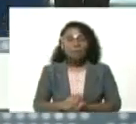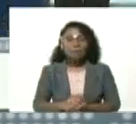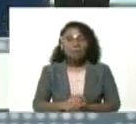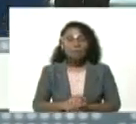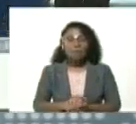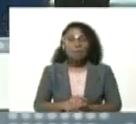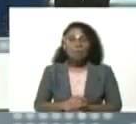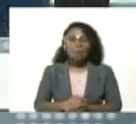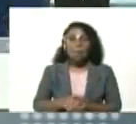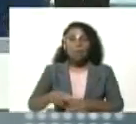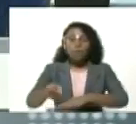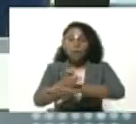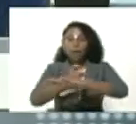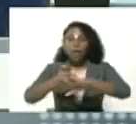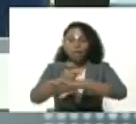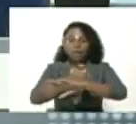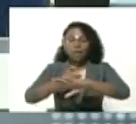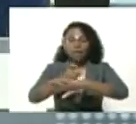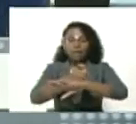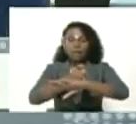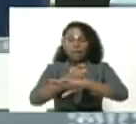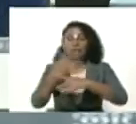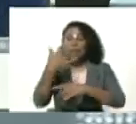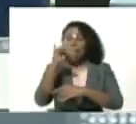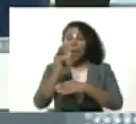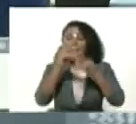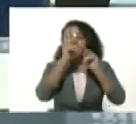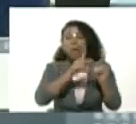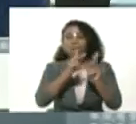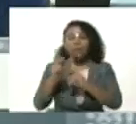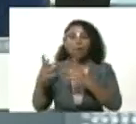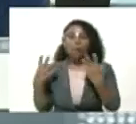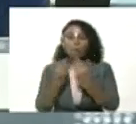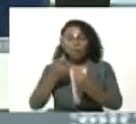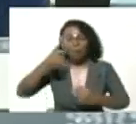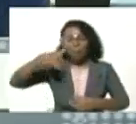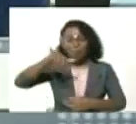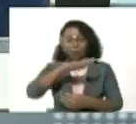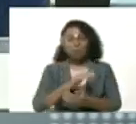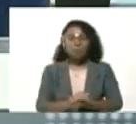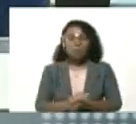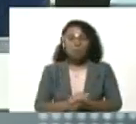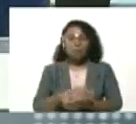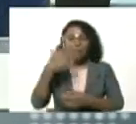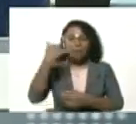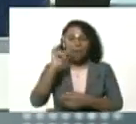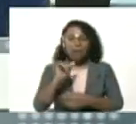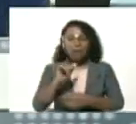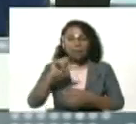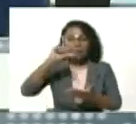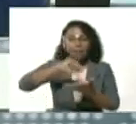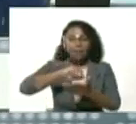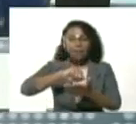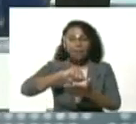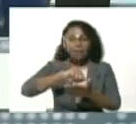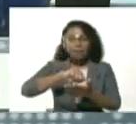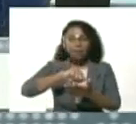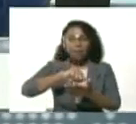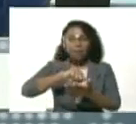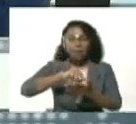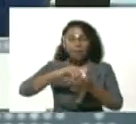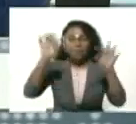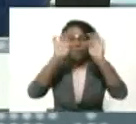Un gobierno que planifica junto al pueblo, que toma las medidas